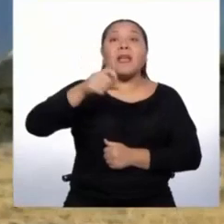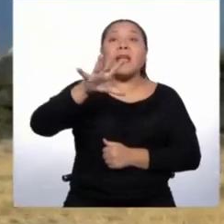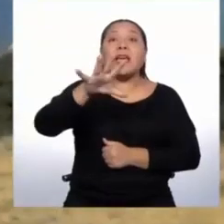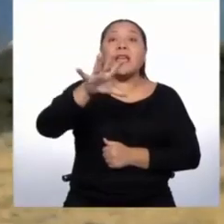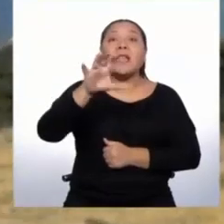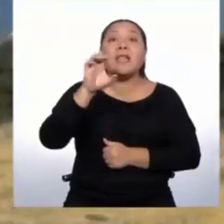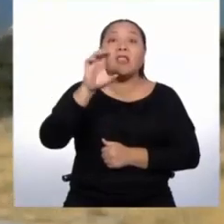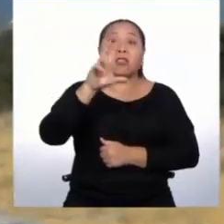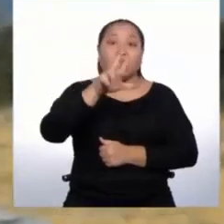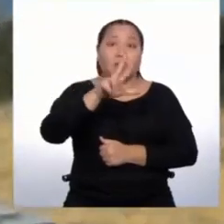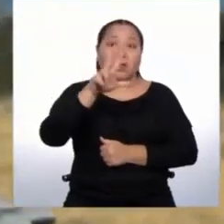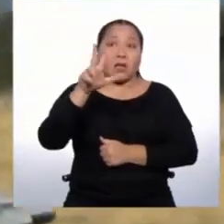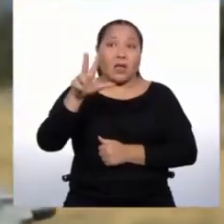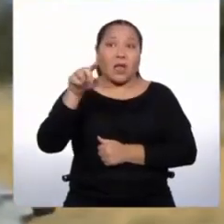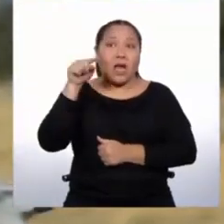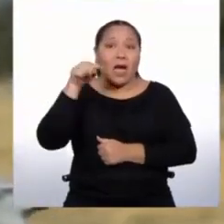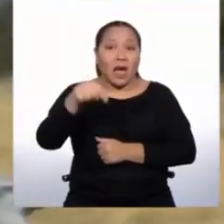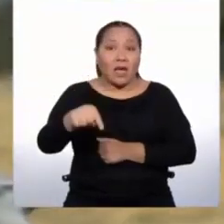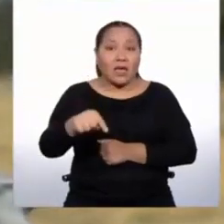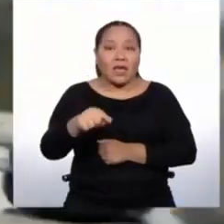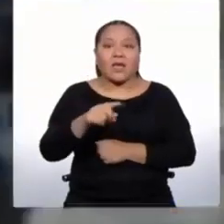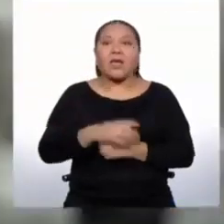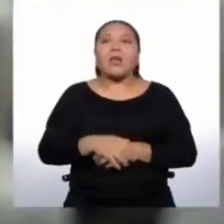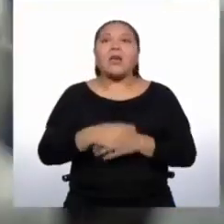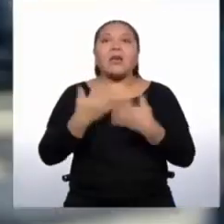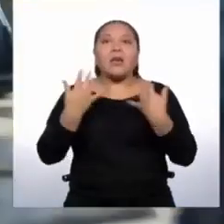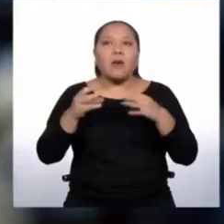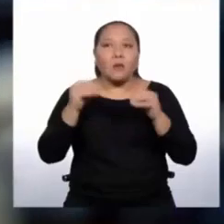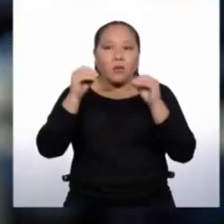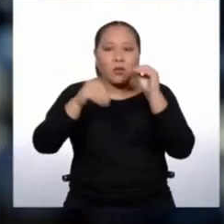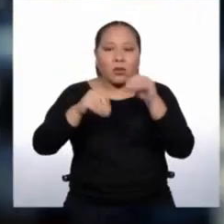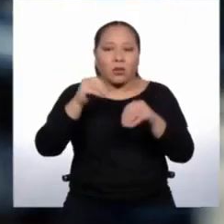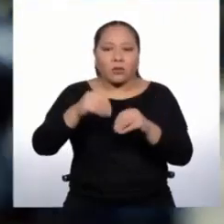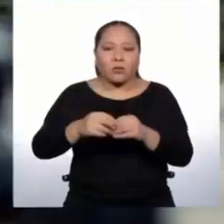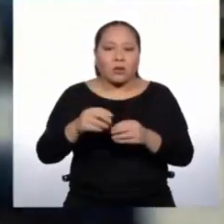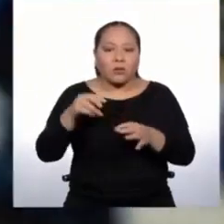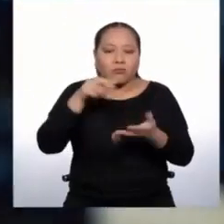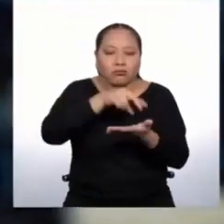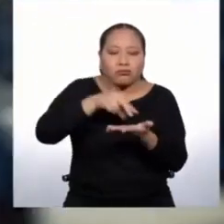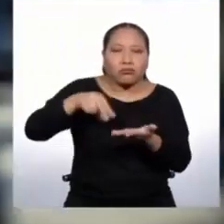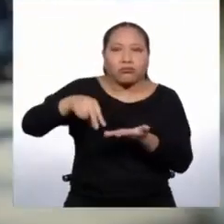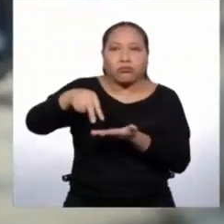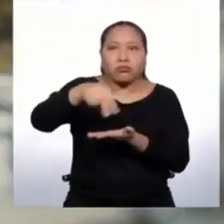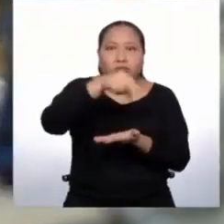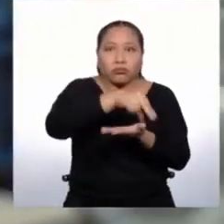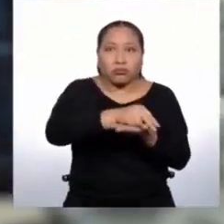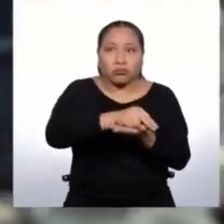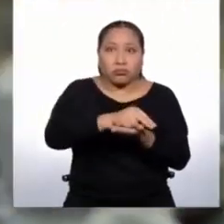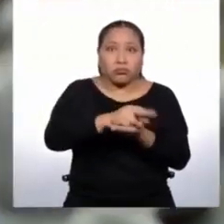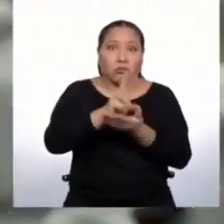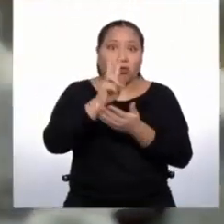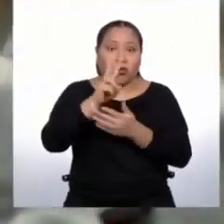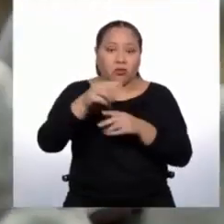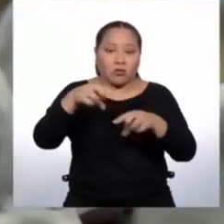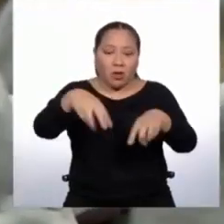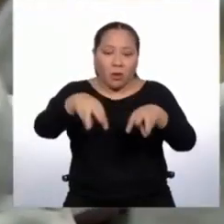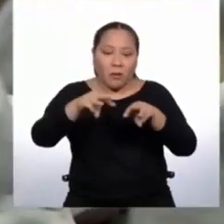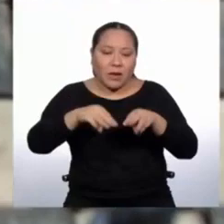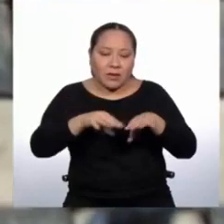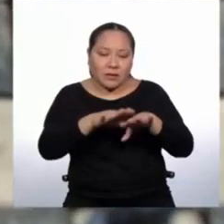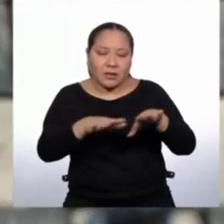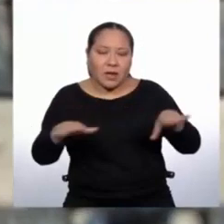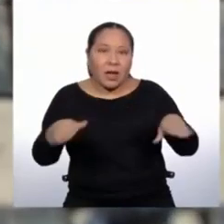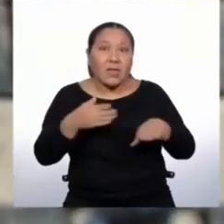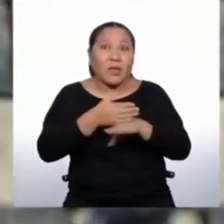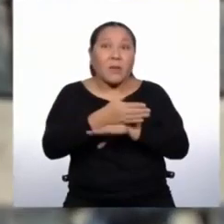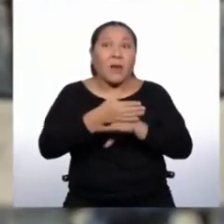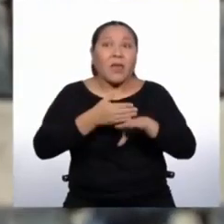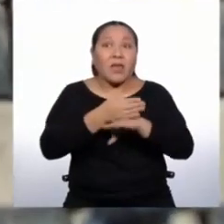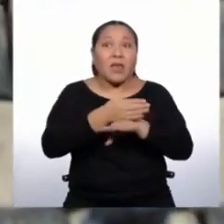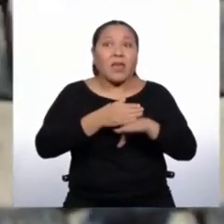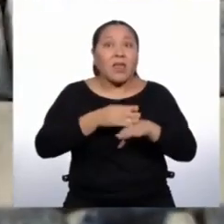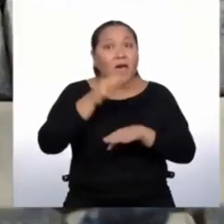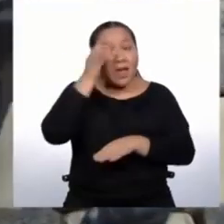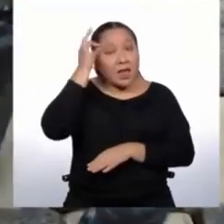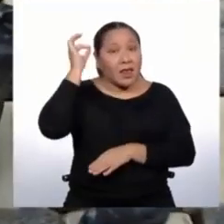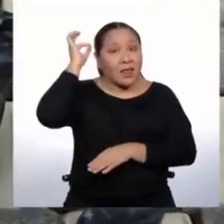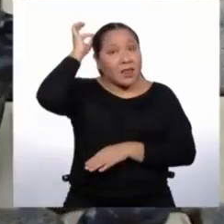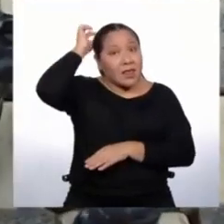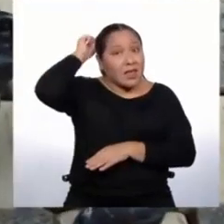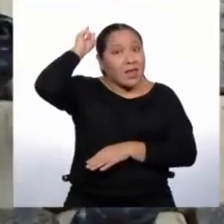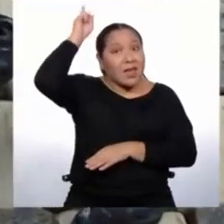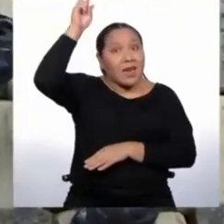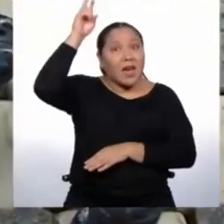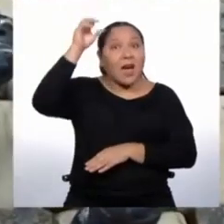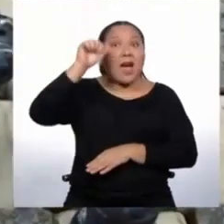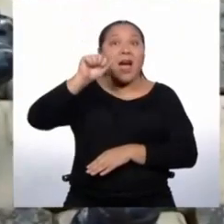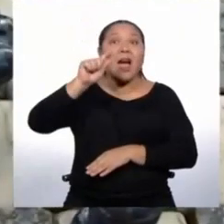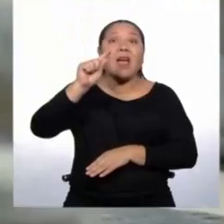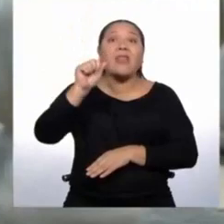Allí funcionaban 2 tableros, toscamente pintados, sobre la respectiva mesita de madera donde el Inca Atahualpa